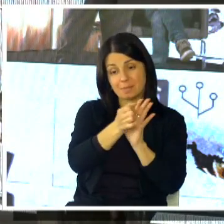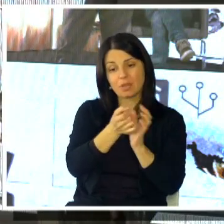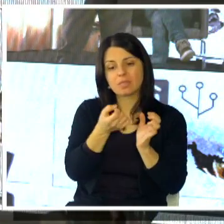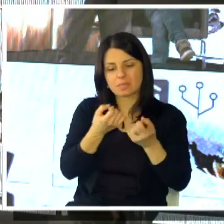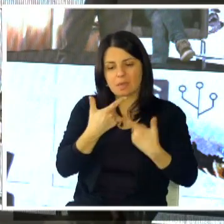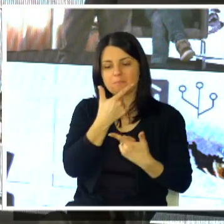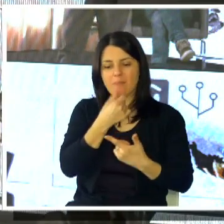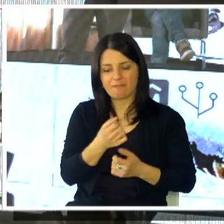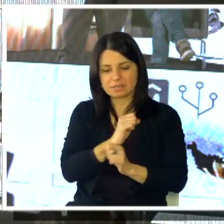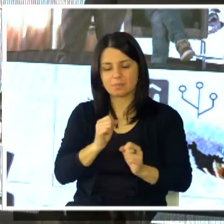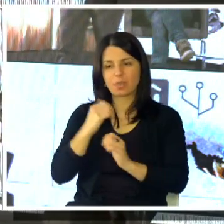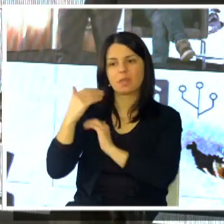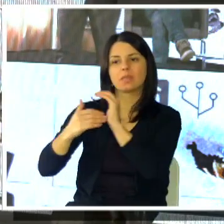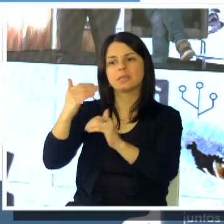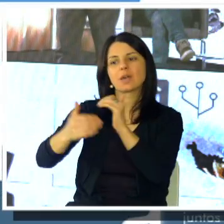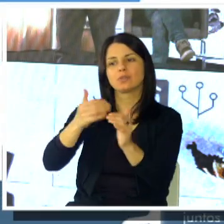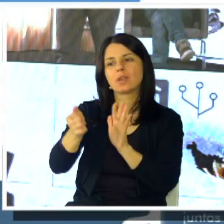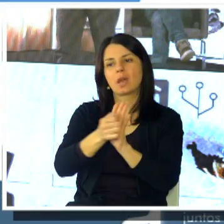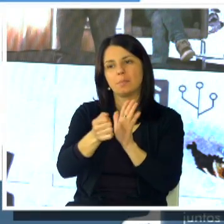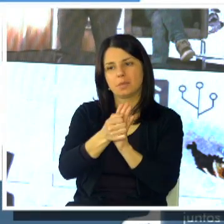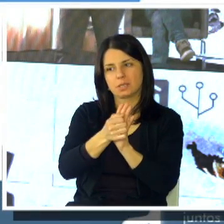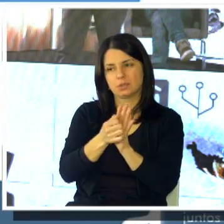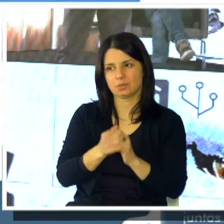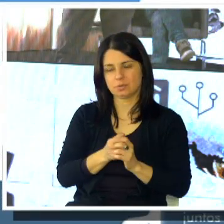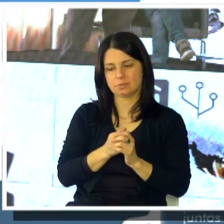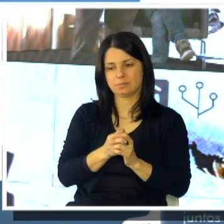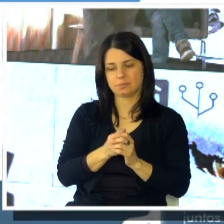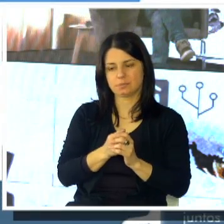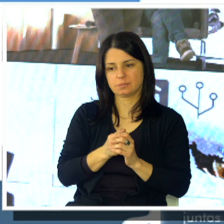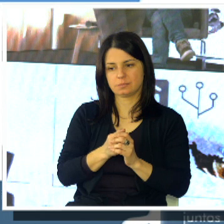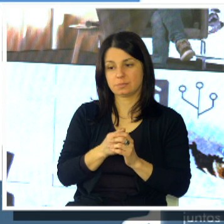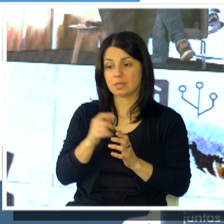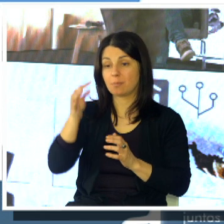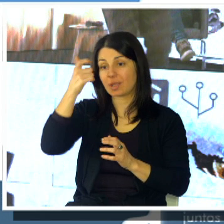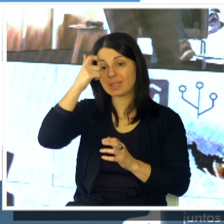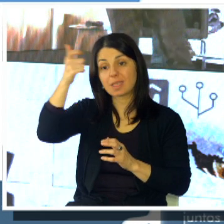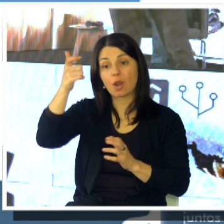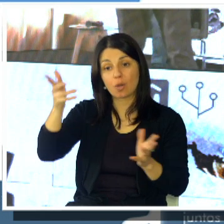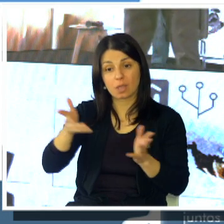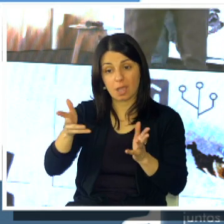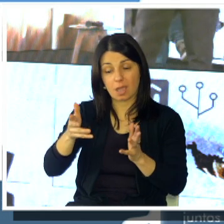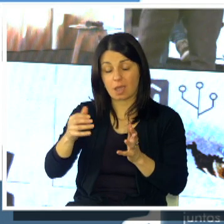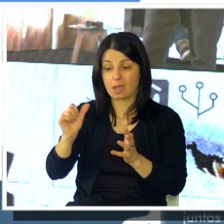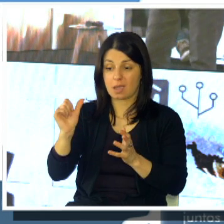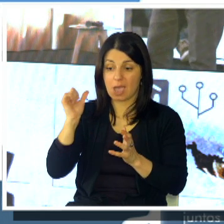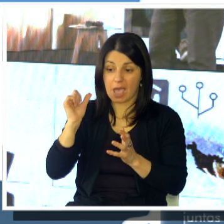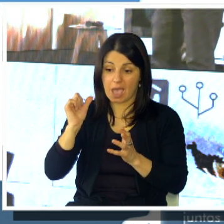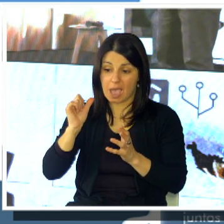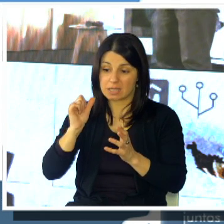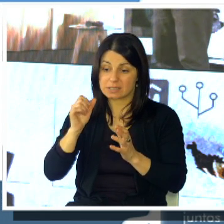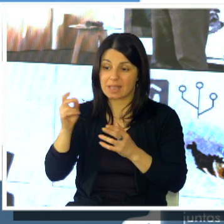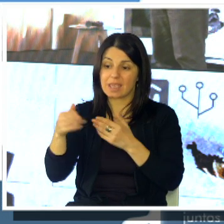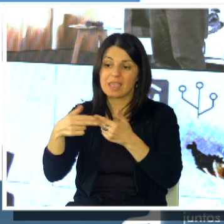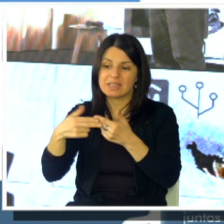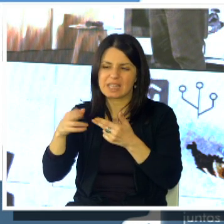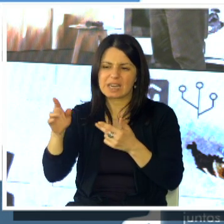facilitan el desarrollo de aplicaciones. La tecnología que hay atrás de las plataformas se